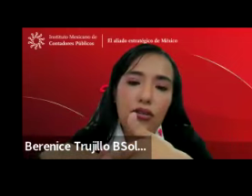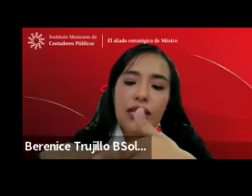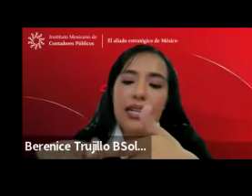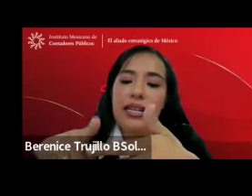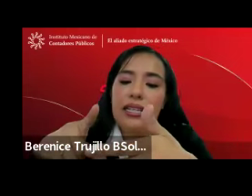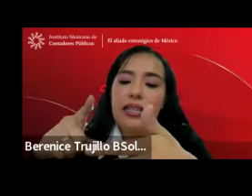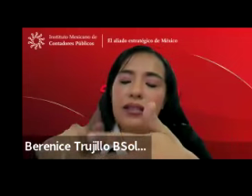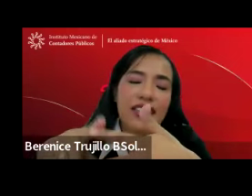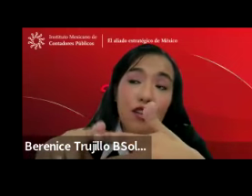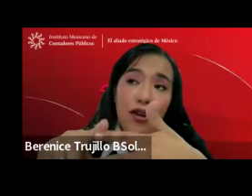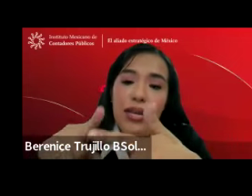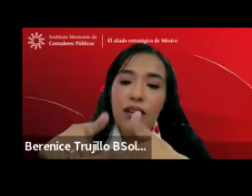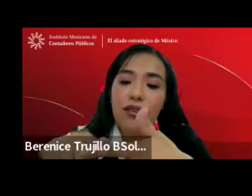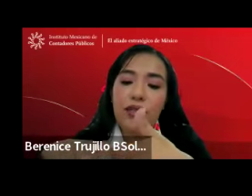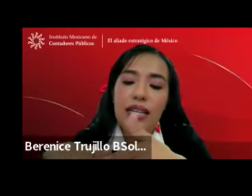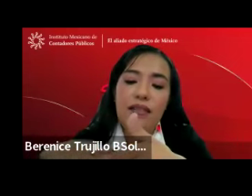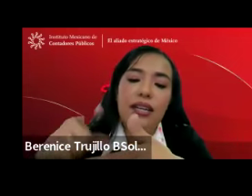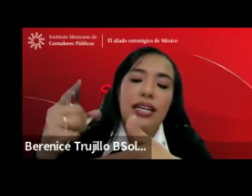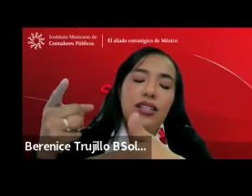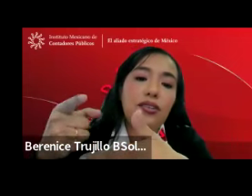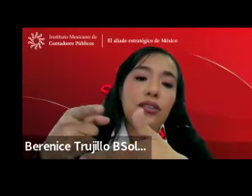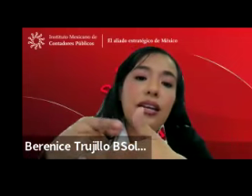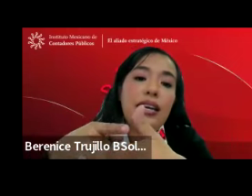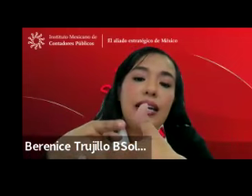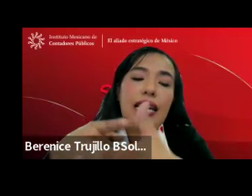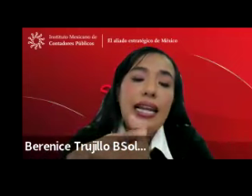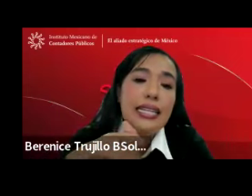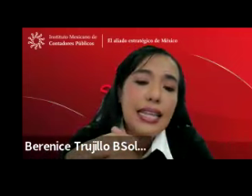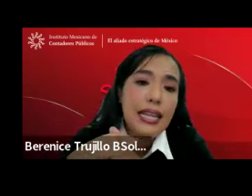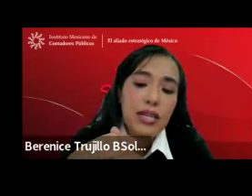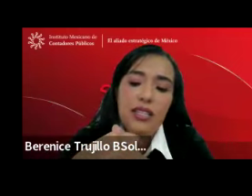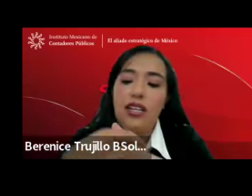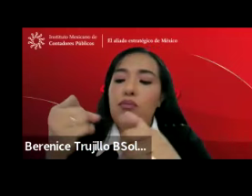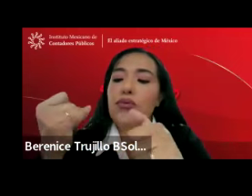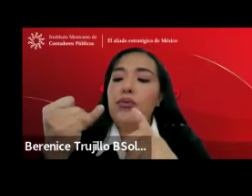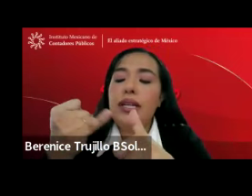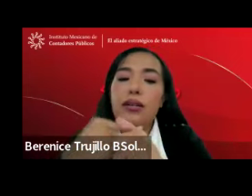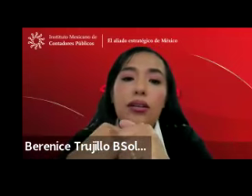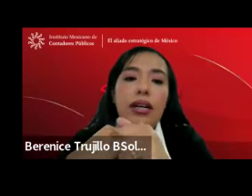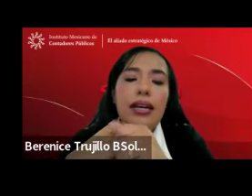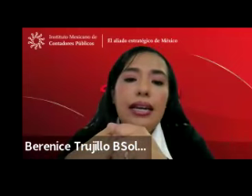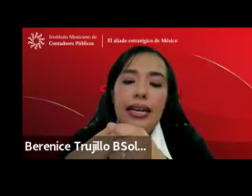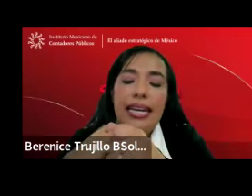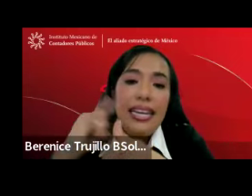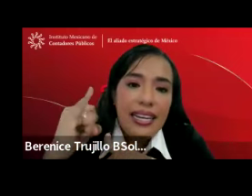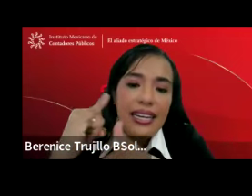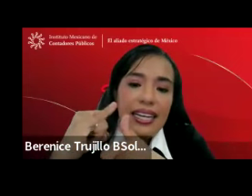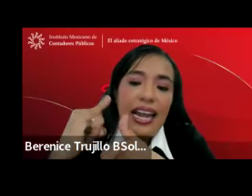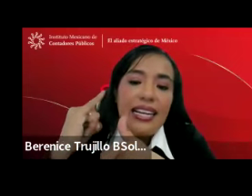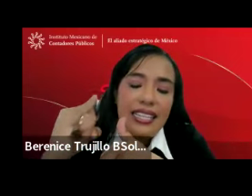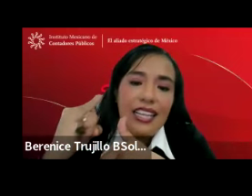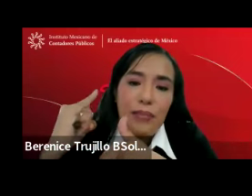69 del Código Fiscal de las 69B del Código Fiscal de la Federación, la lista del Ministerio Público